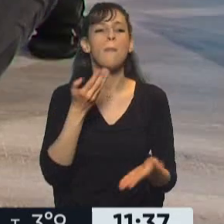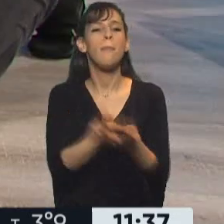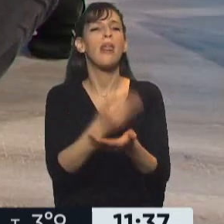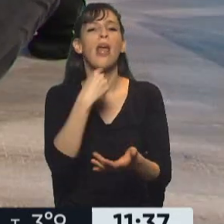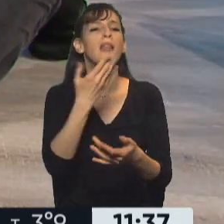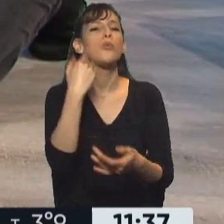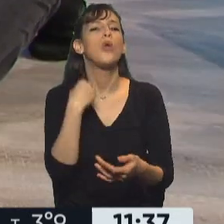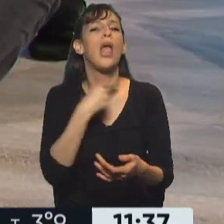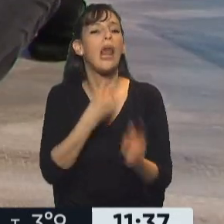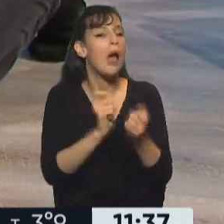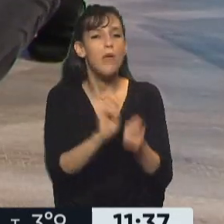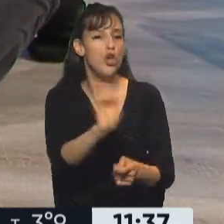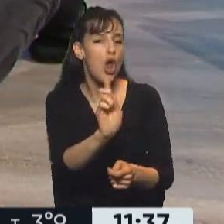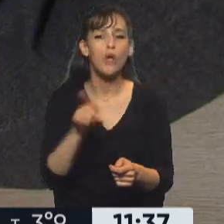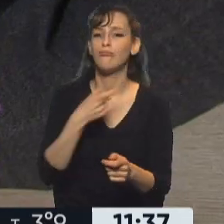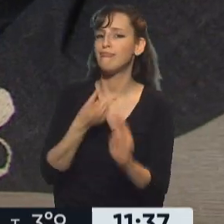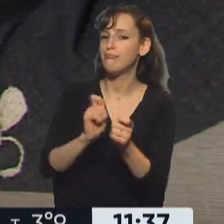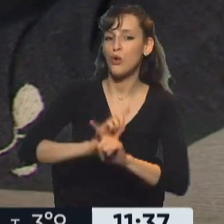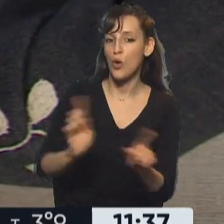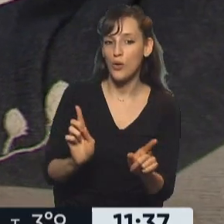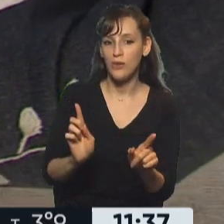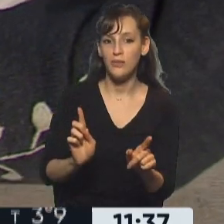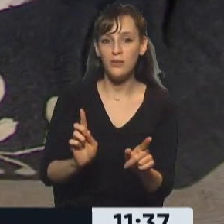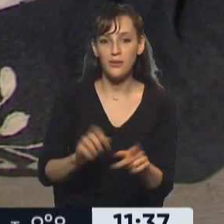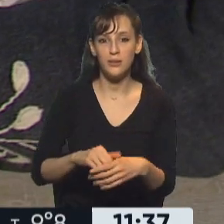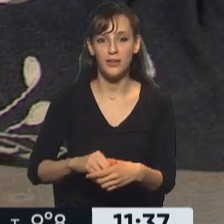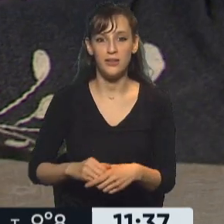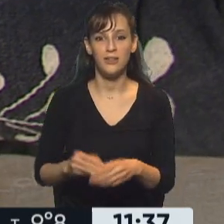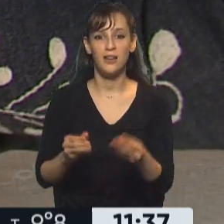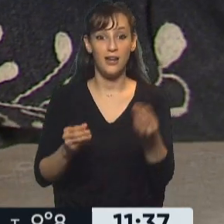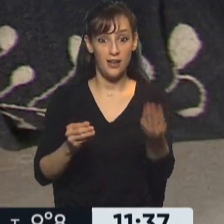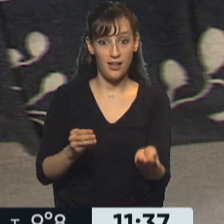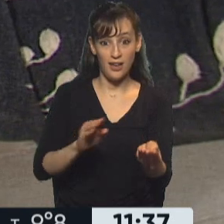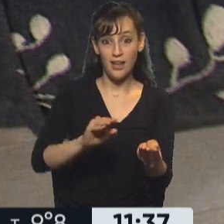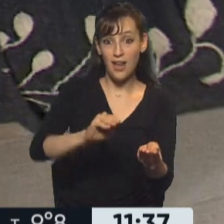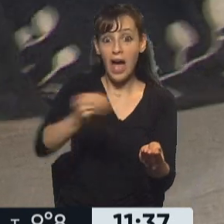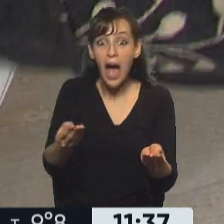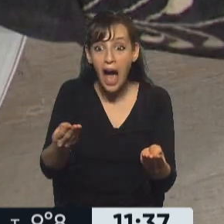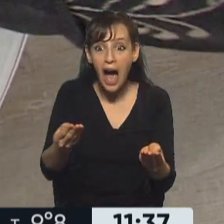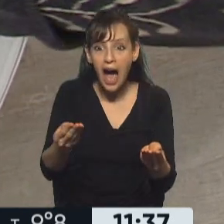no. Y no quise cambiar. Y a vos te pregunté lo mismo. Lo mismo. Querías cambiar y dijiste que no. Sí. Vos podés empezar a gritar si lo ves. ¡No!